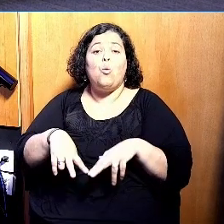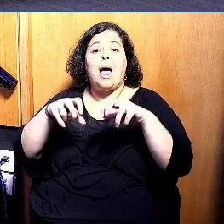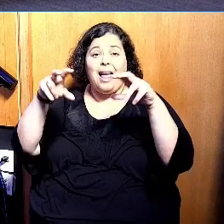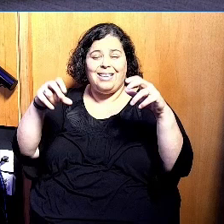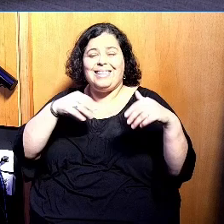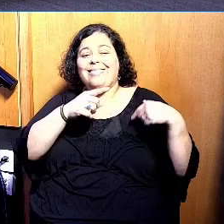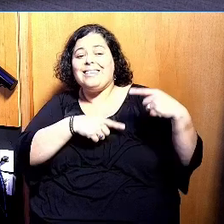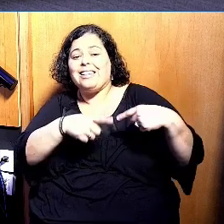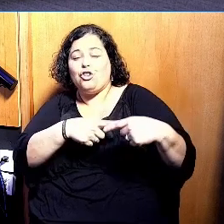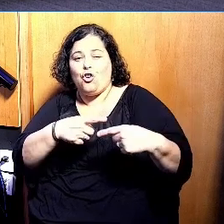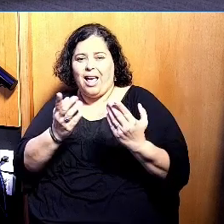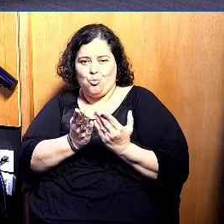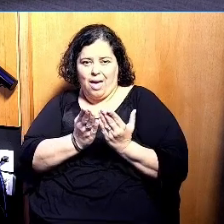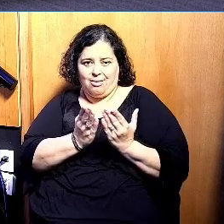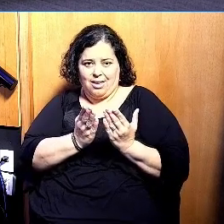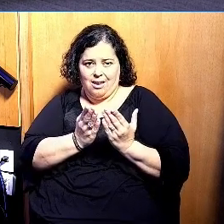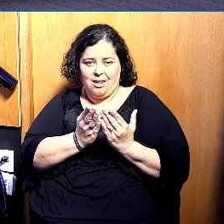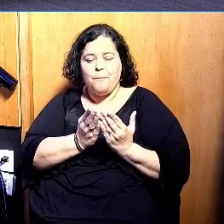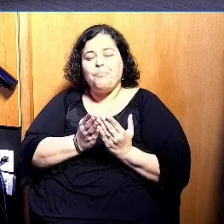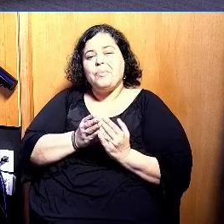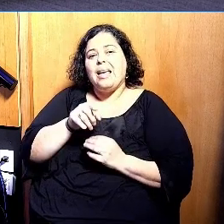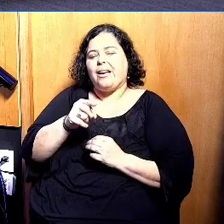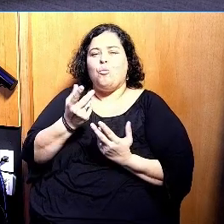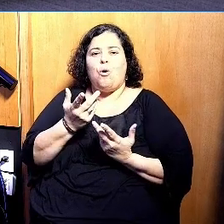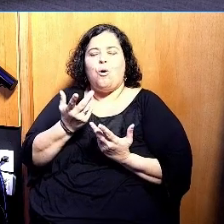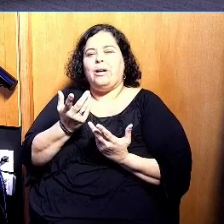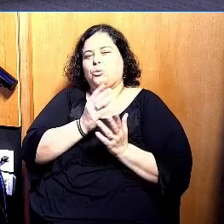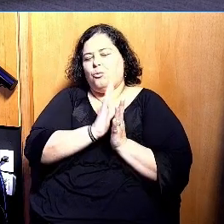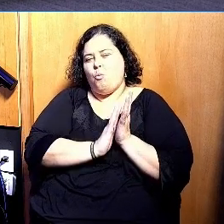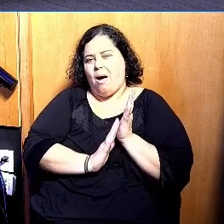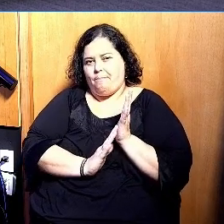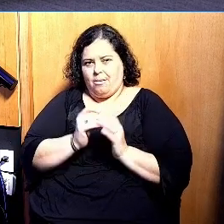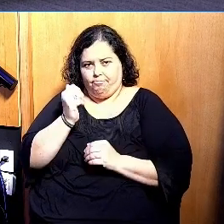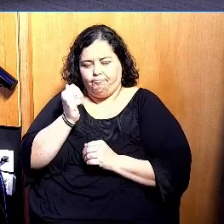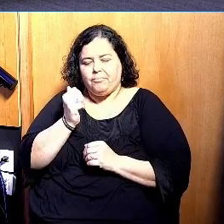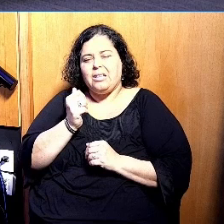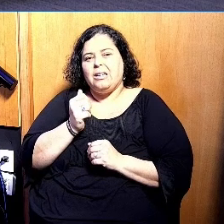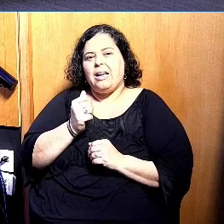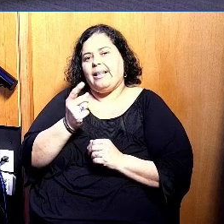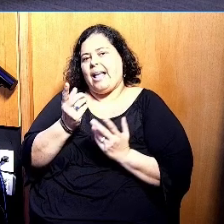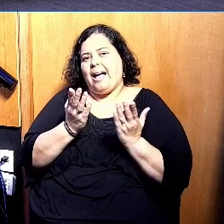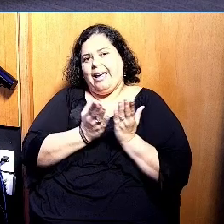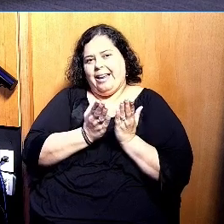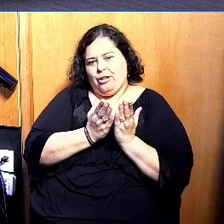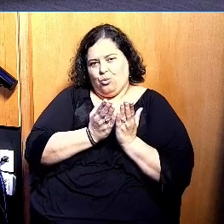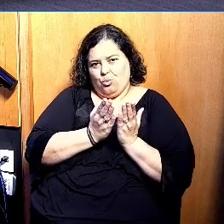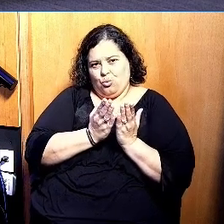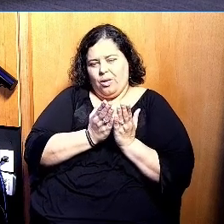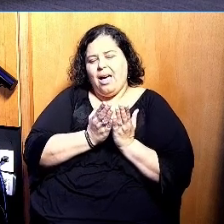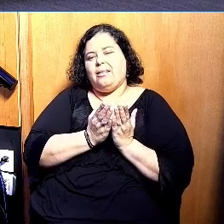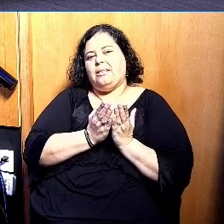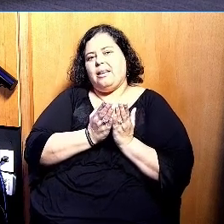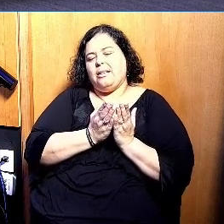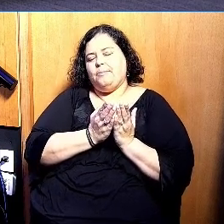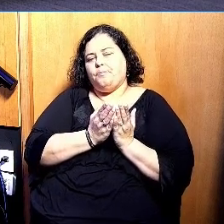trayectoria estudiantil. Nada, esto es un mapita de calor. Acá a la izquierda tenemos, a nivel de filas tenemos los grados y después